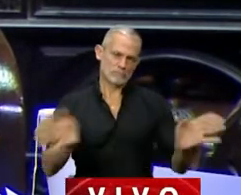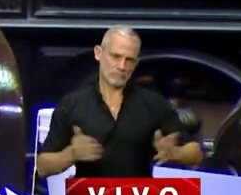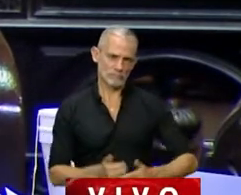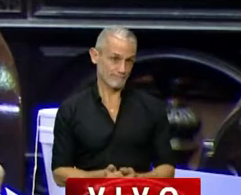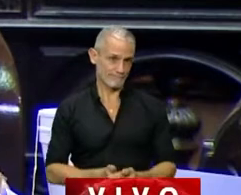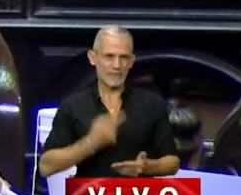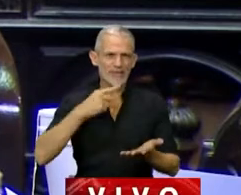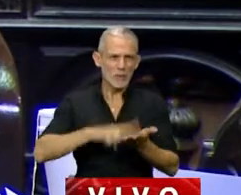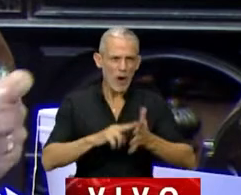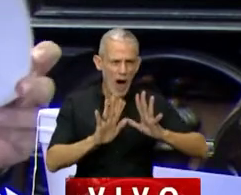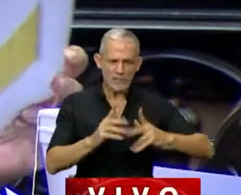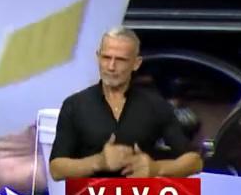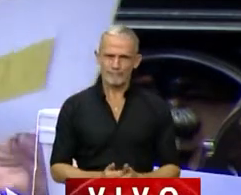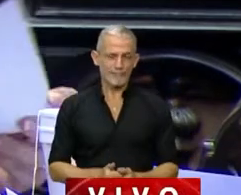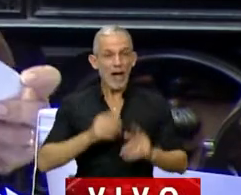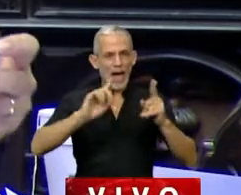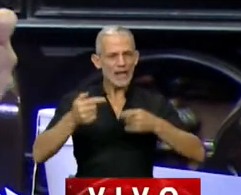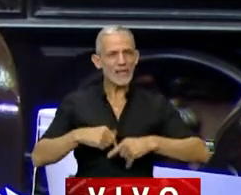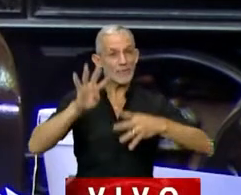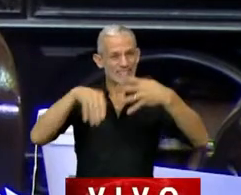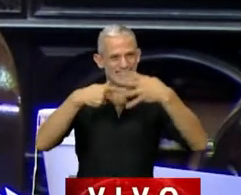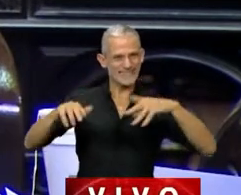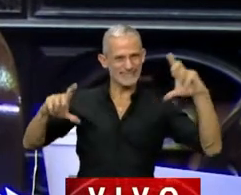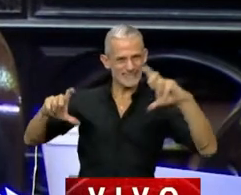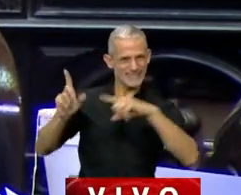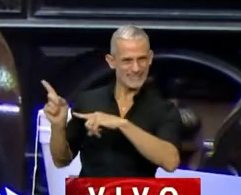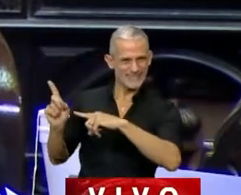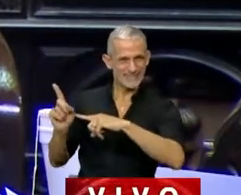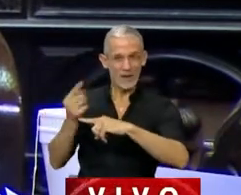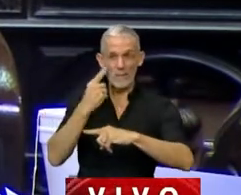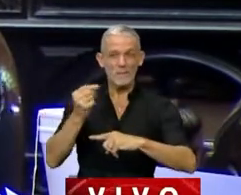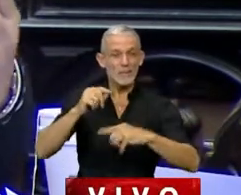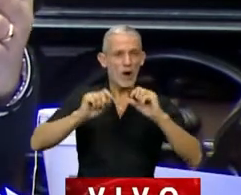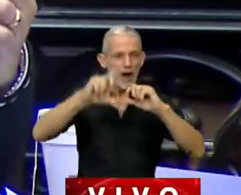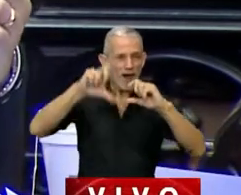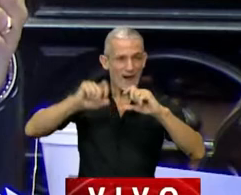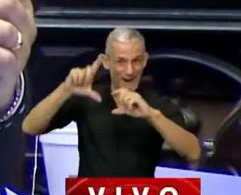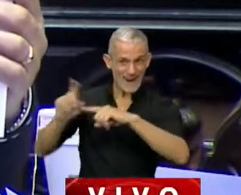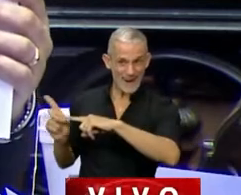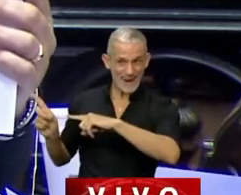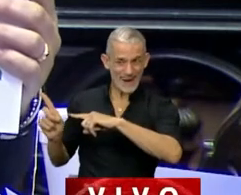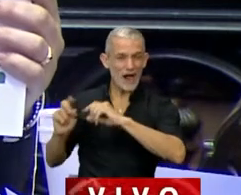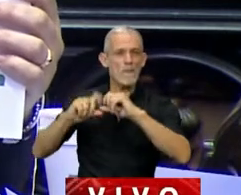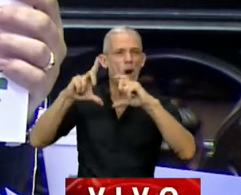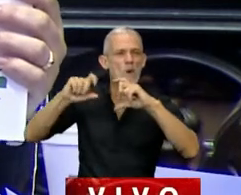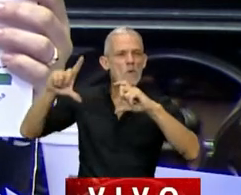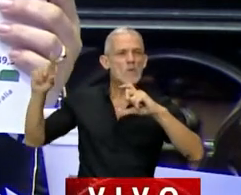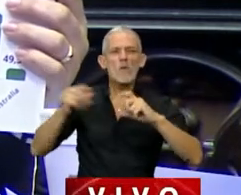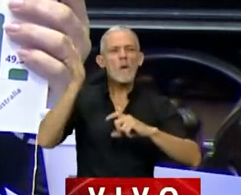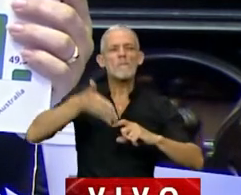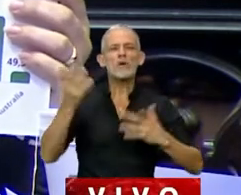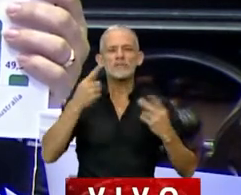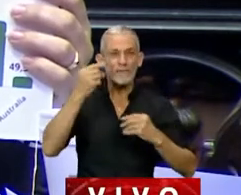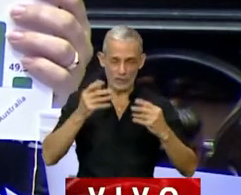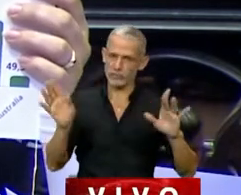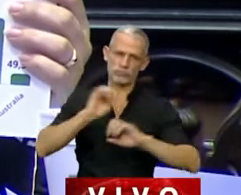eso nosotros trajimos también un cuadrito que muestra el porcentaje. Fíjense,